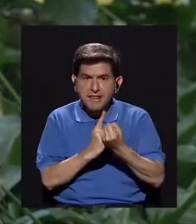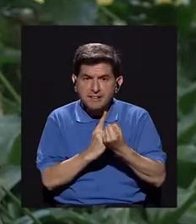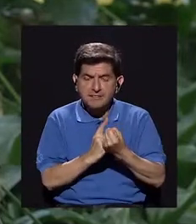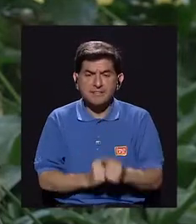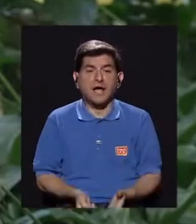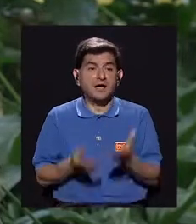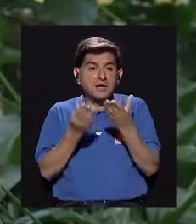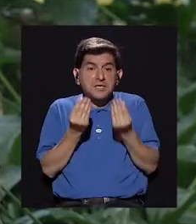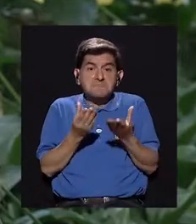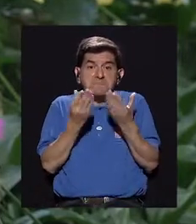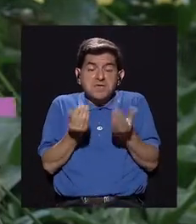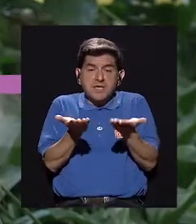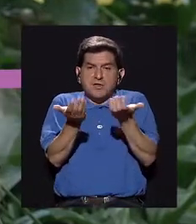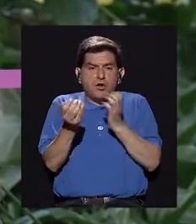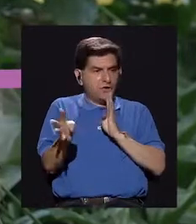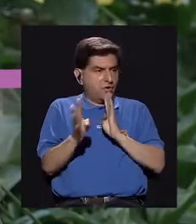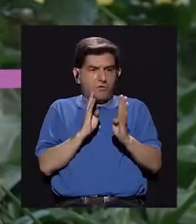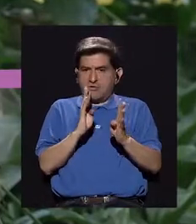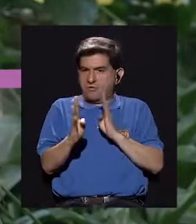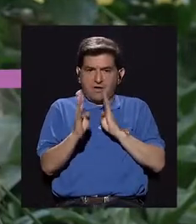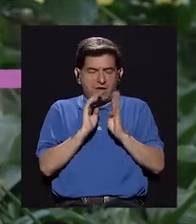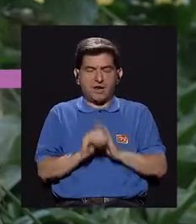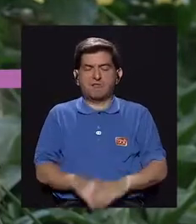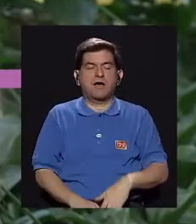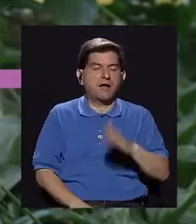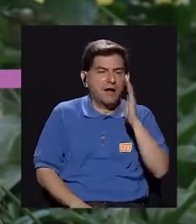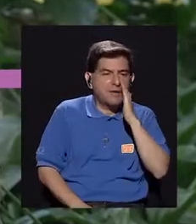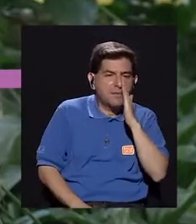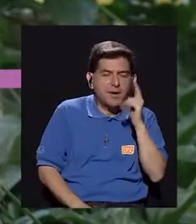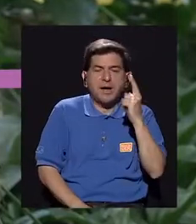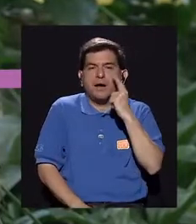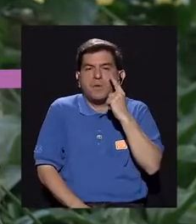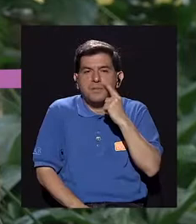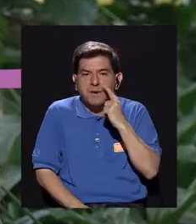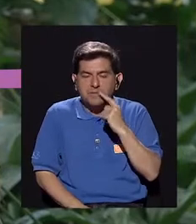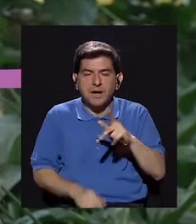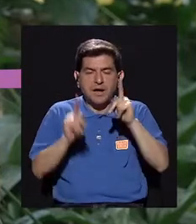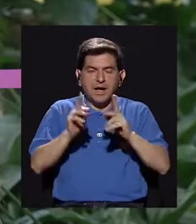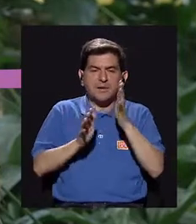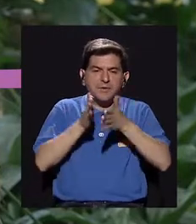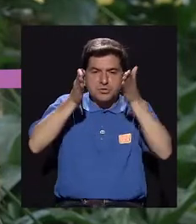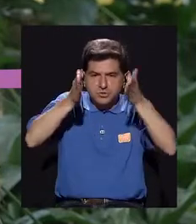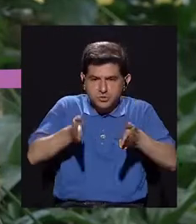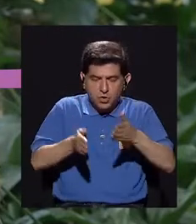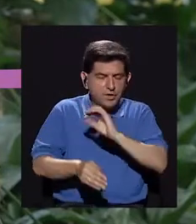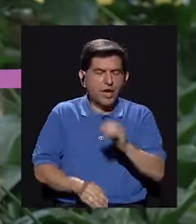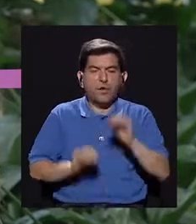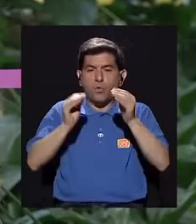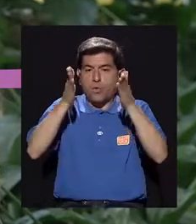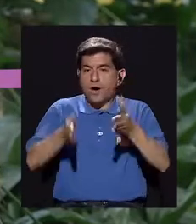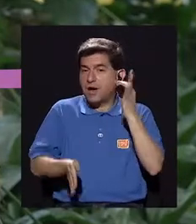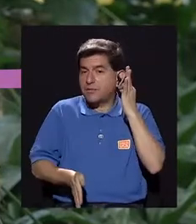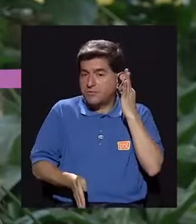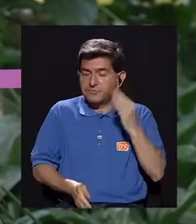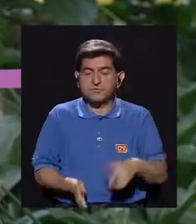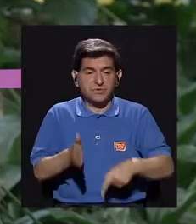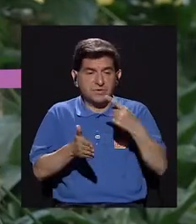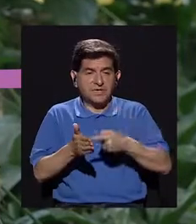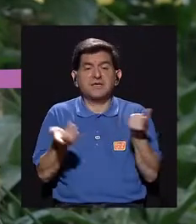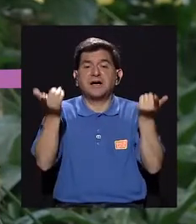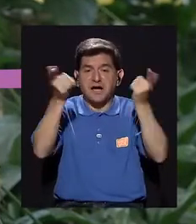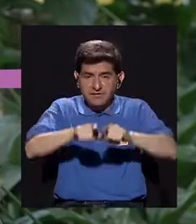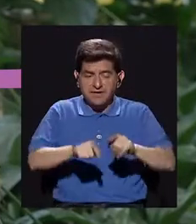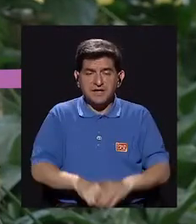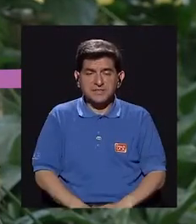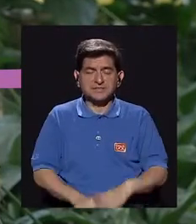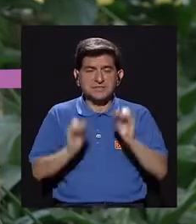situación y que por temor no quiera comentarle a su mamá, a su papá, cuidador, cuidadora, o a las maestras. Muchas veces hablemoslo